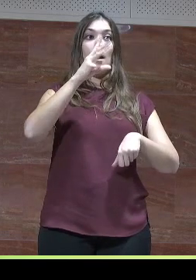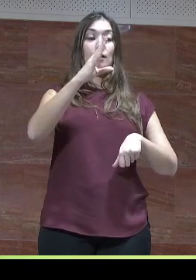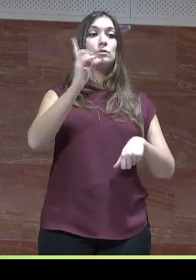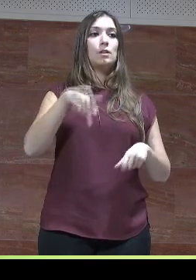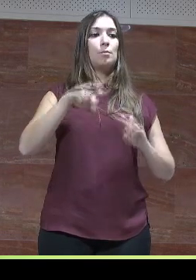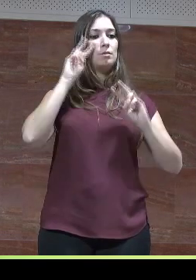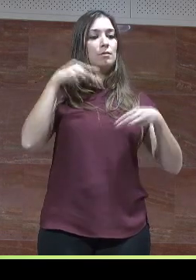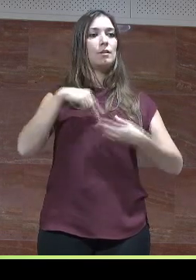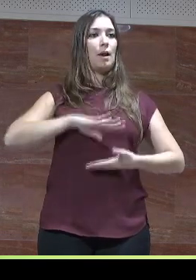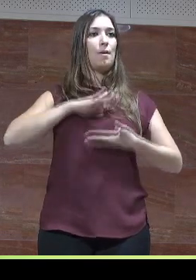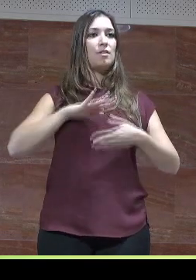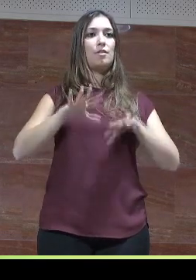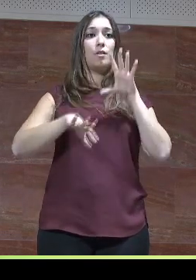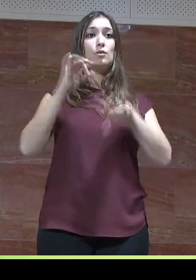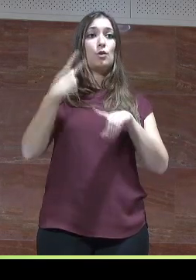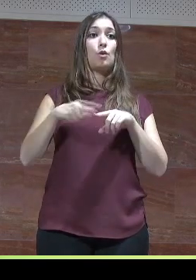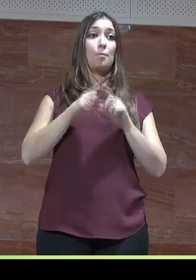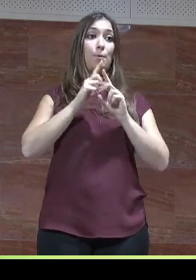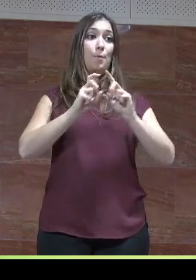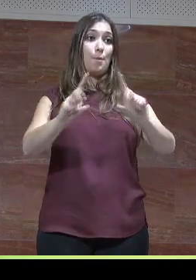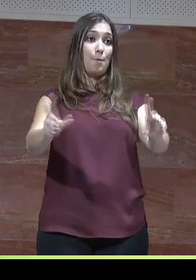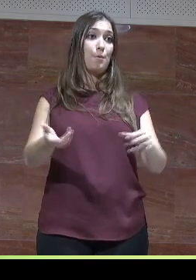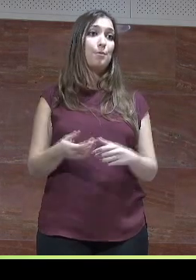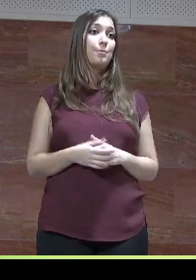nuestra capacidad de toma de decisión.